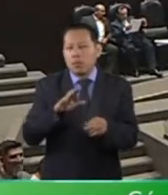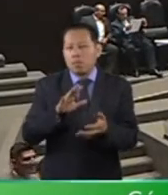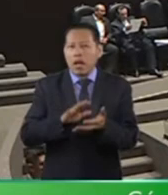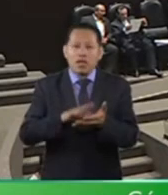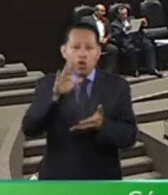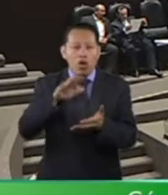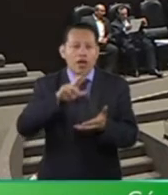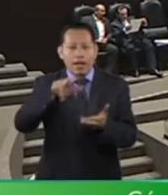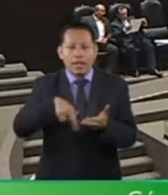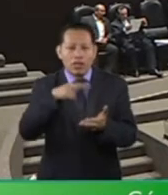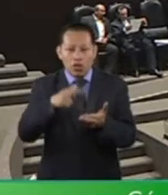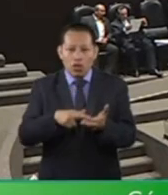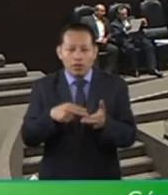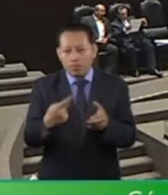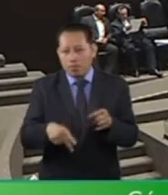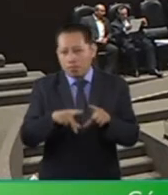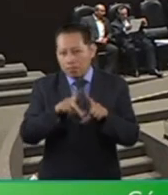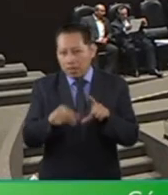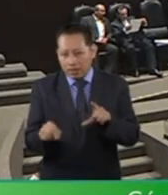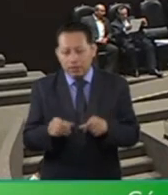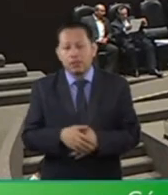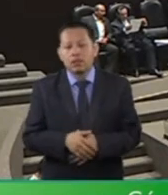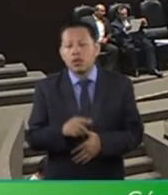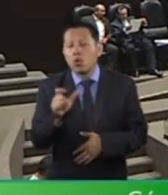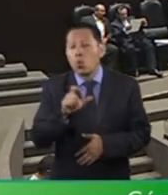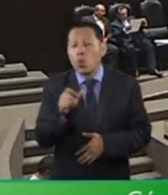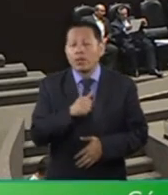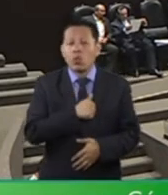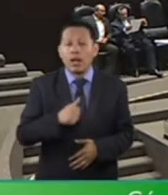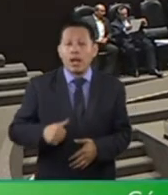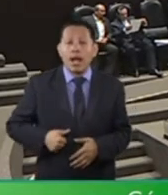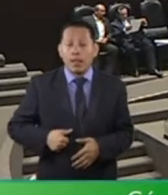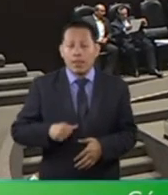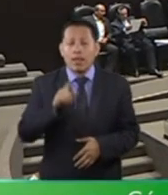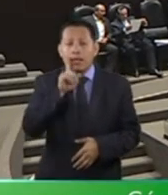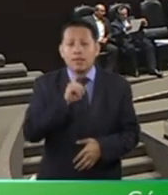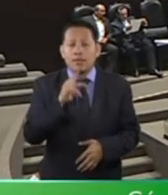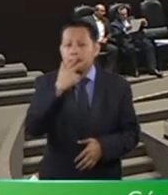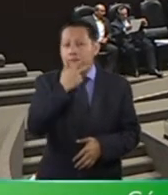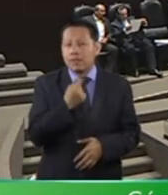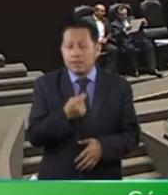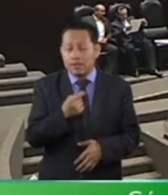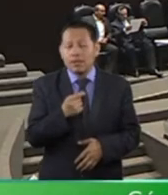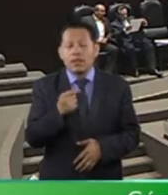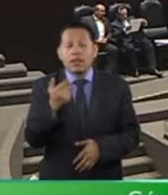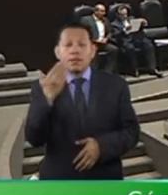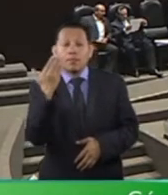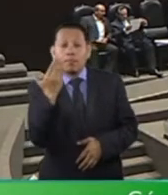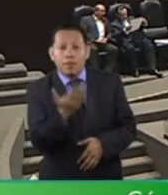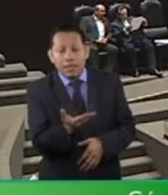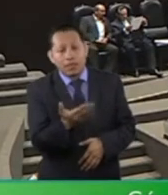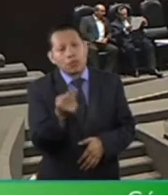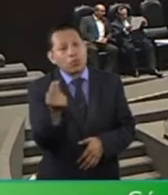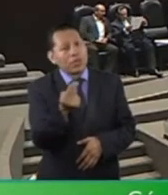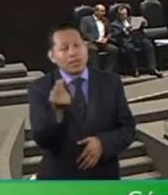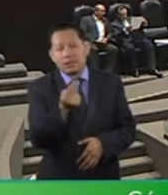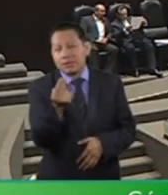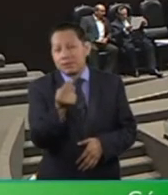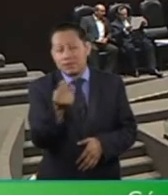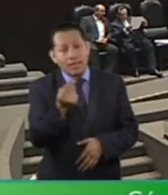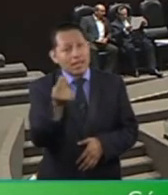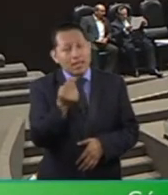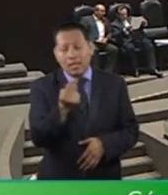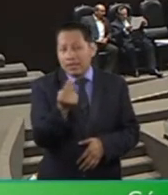regiones del país? Cuando los alcaldes, alcaldesas solicitan de manera urgente la